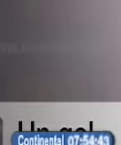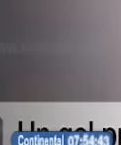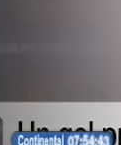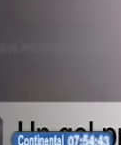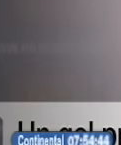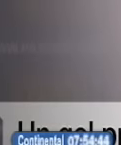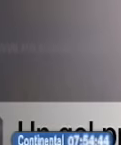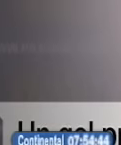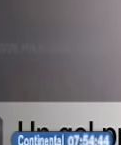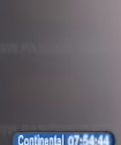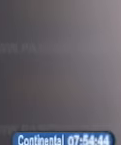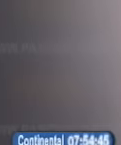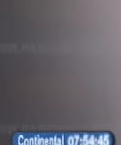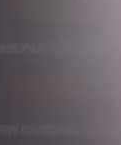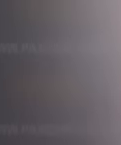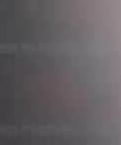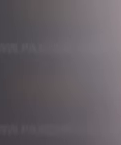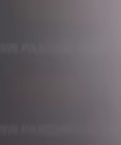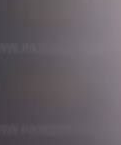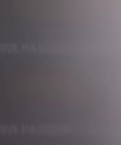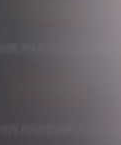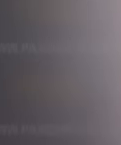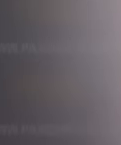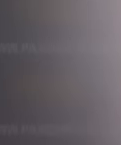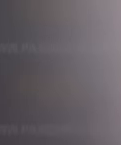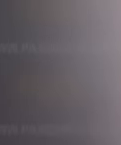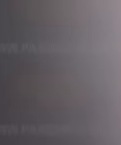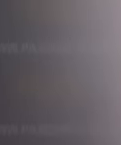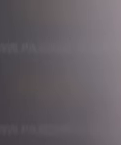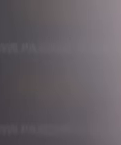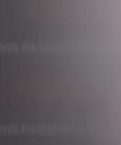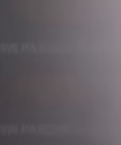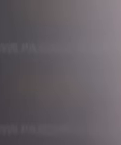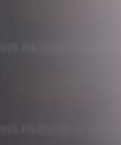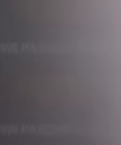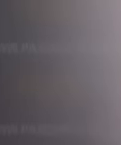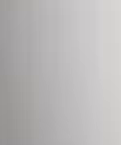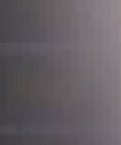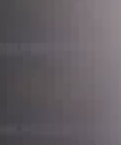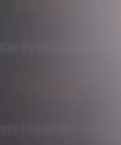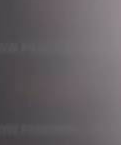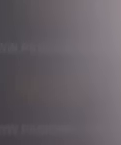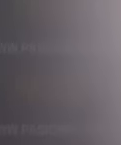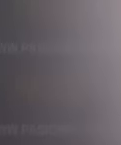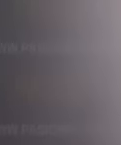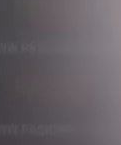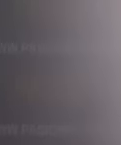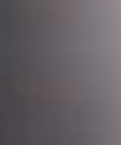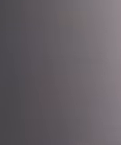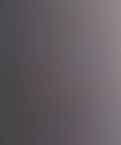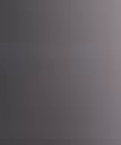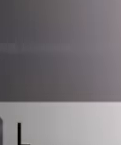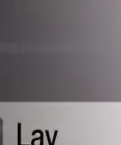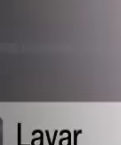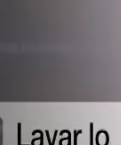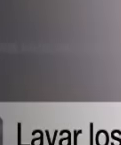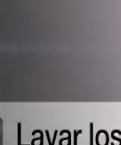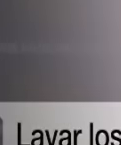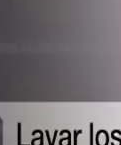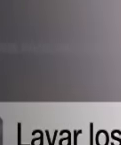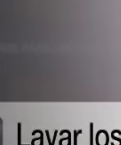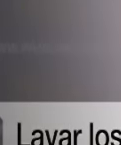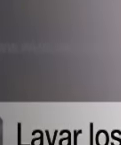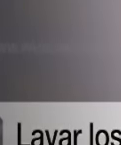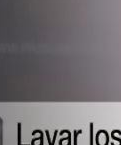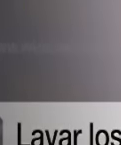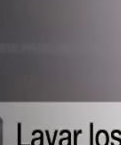¿Un gol propio favorito? El gol que le dice a Guaraní en Paraguay por Copa Libertadores. ¿Lavar los